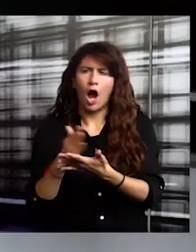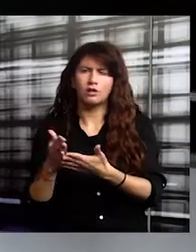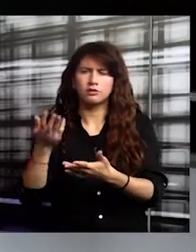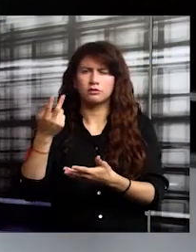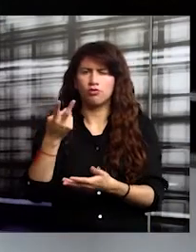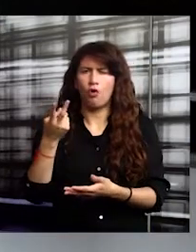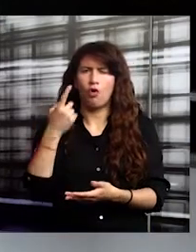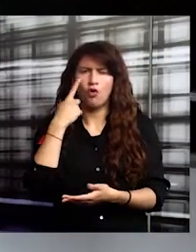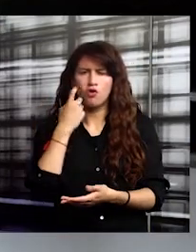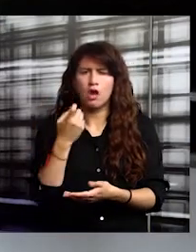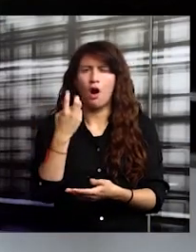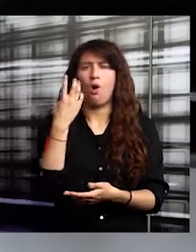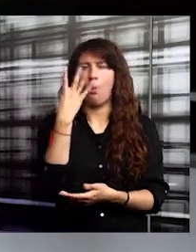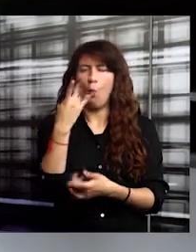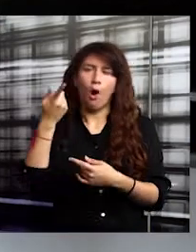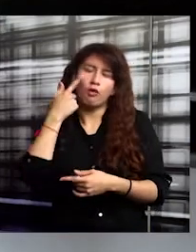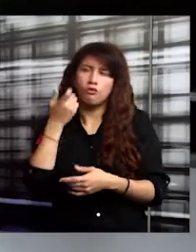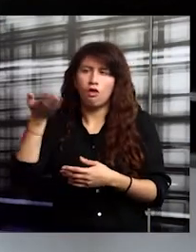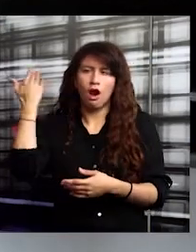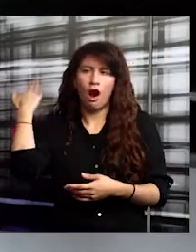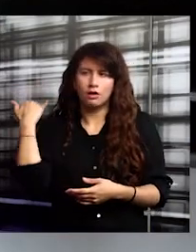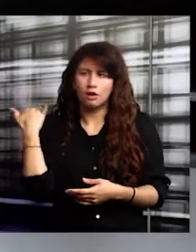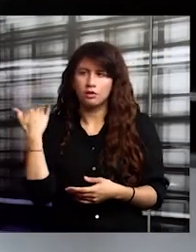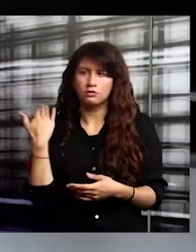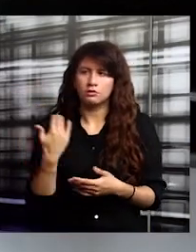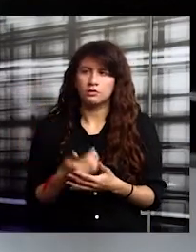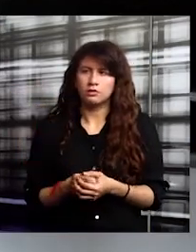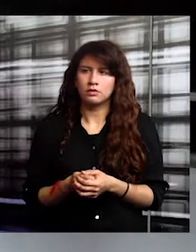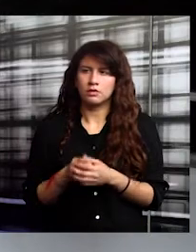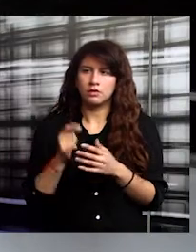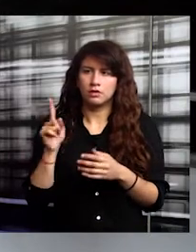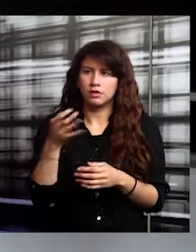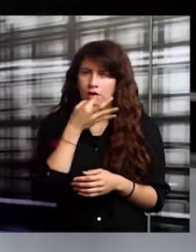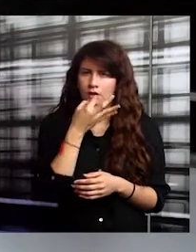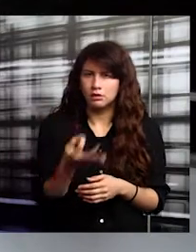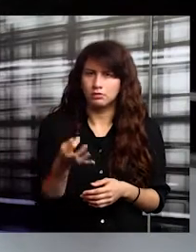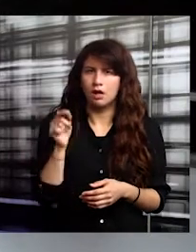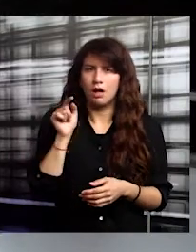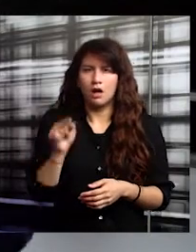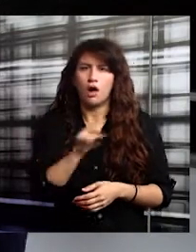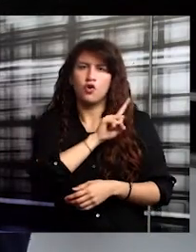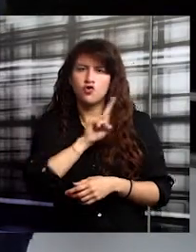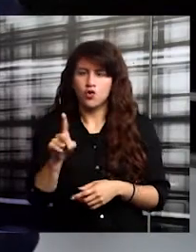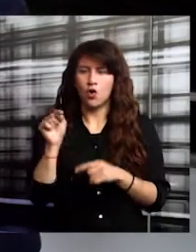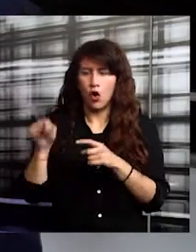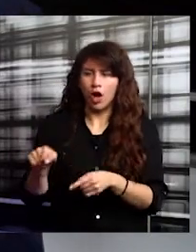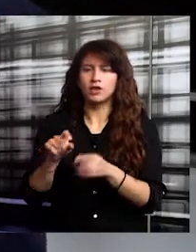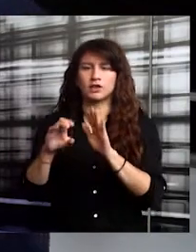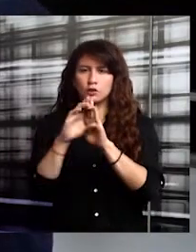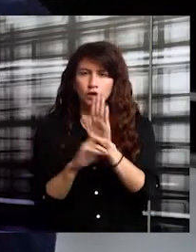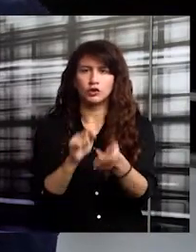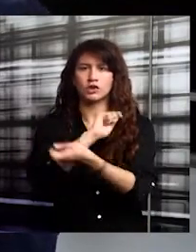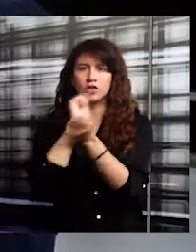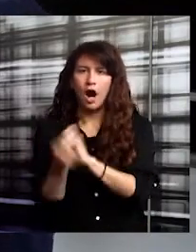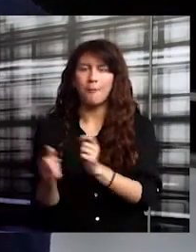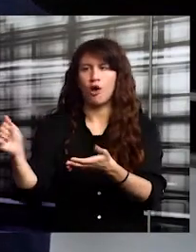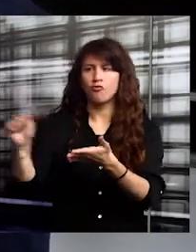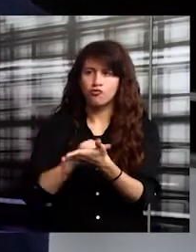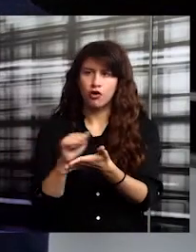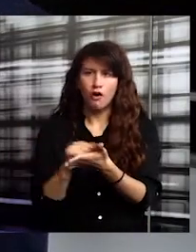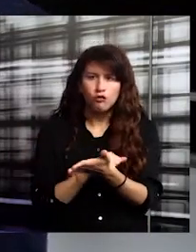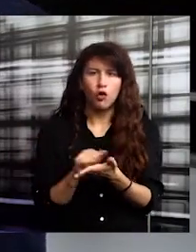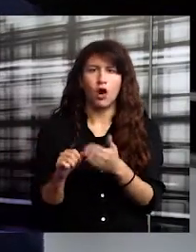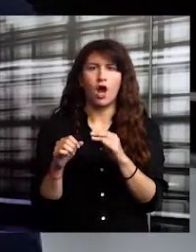imponer, decir, no, la Constitución se cambia, se borra y con asamblea constituyente. El otro sector decía, no, la vamos a